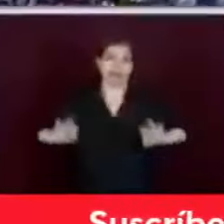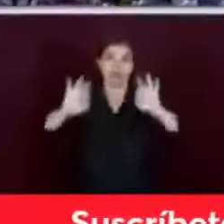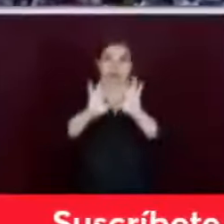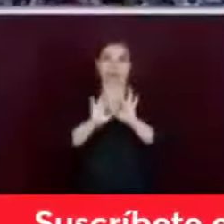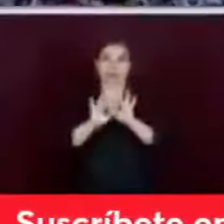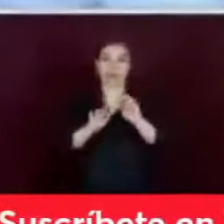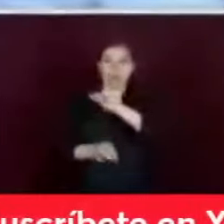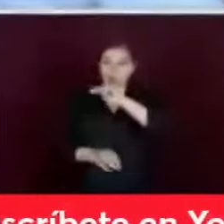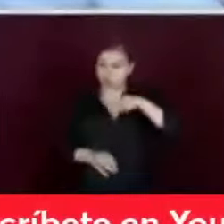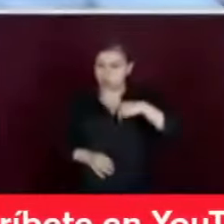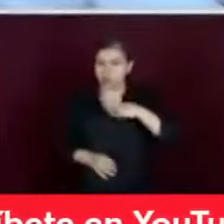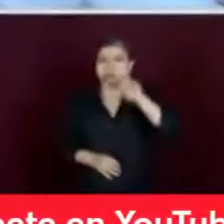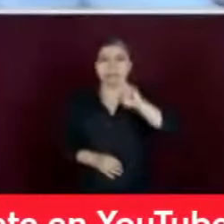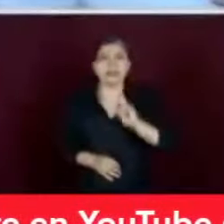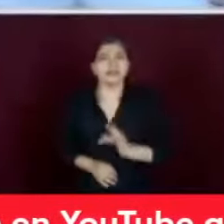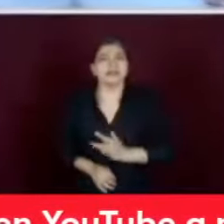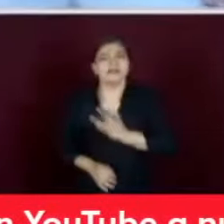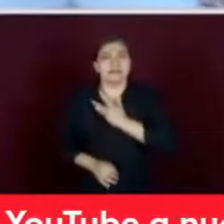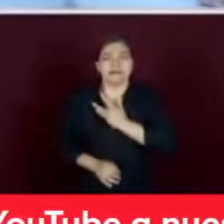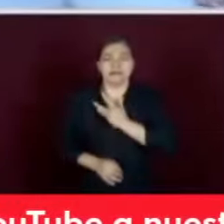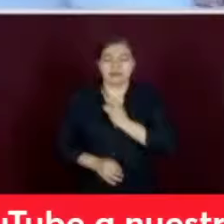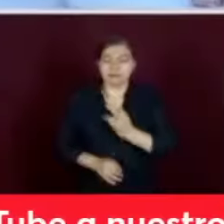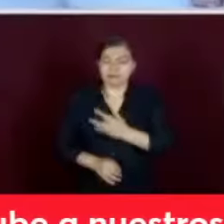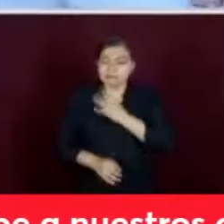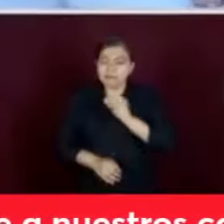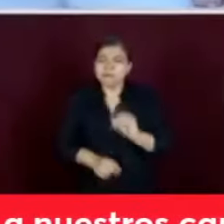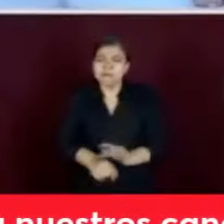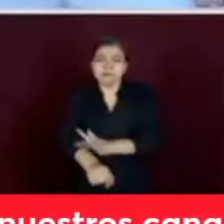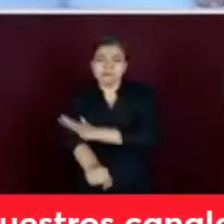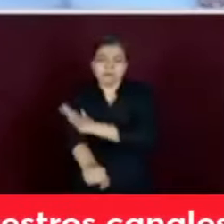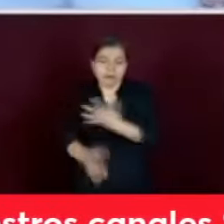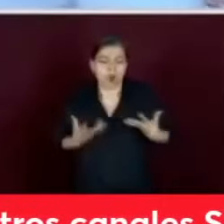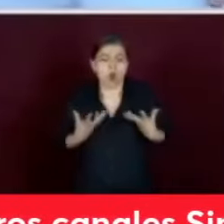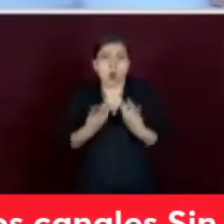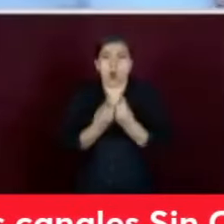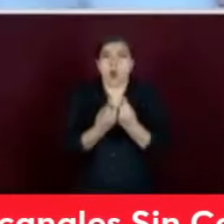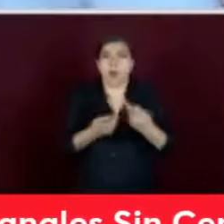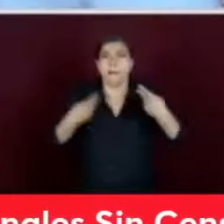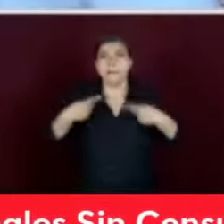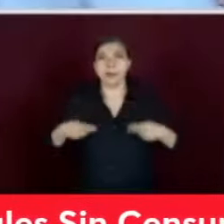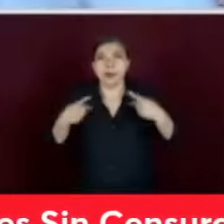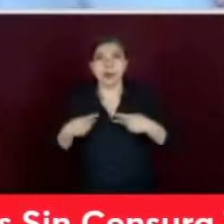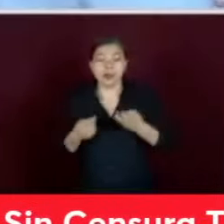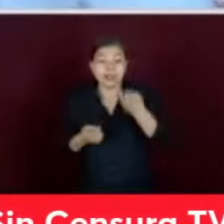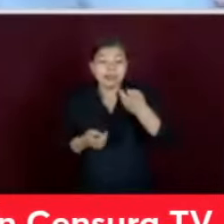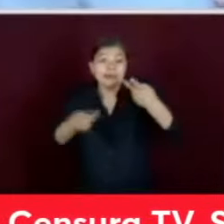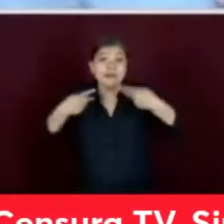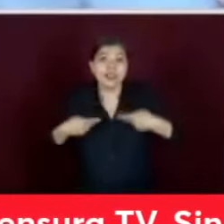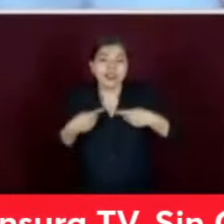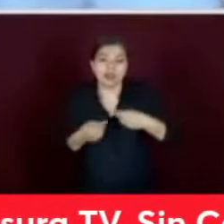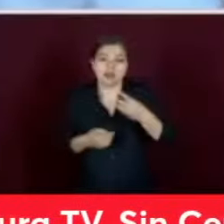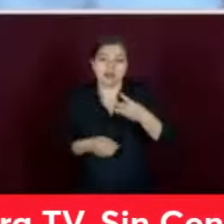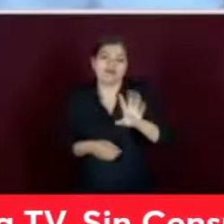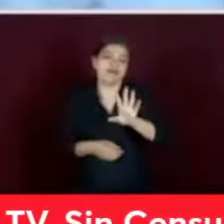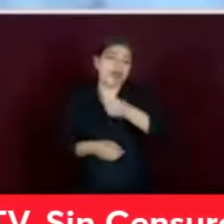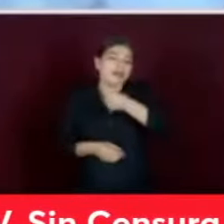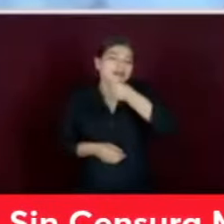hemos sentido y vibrado con la gente, con las personas